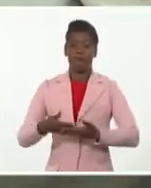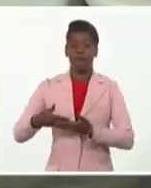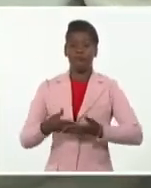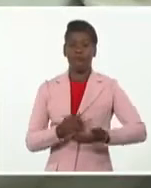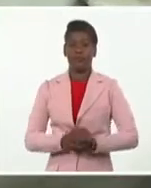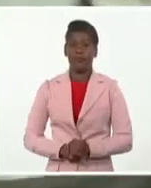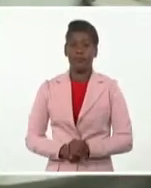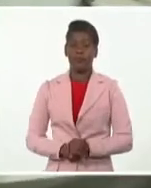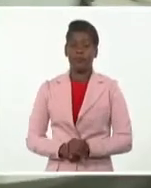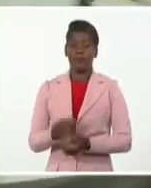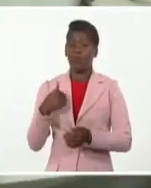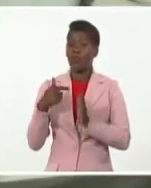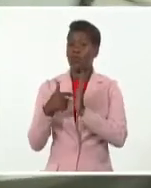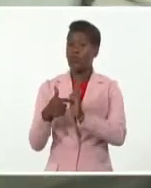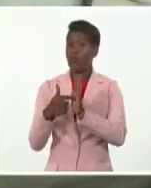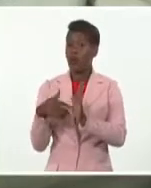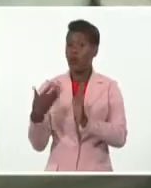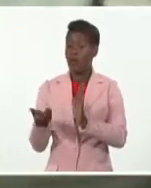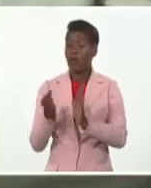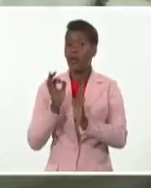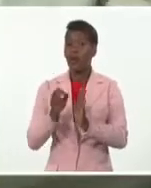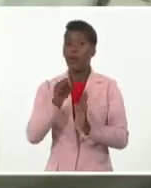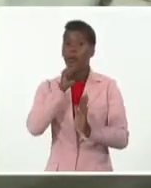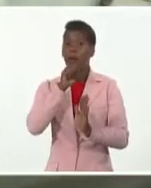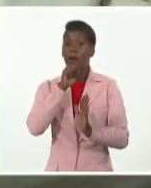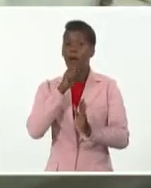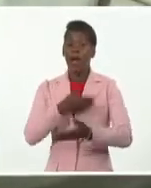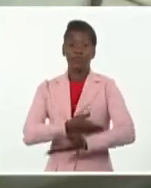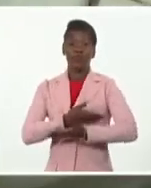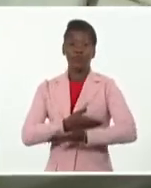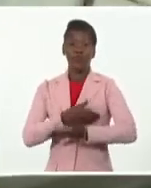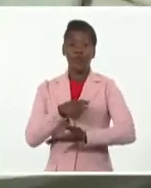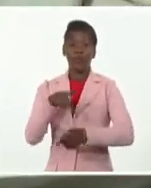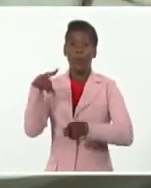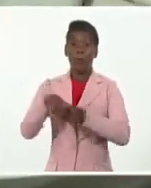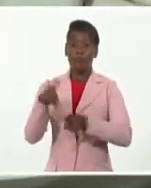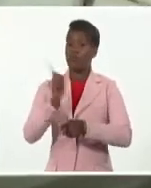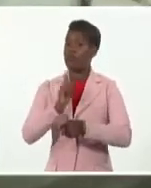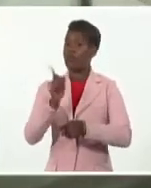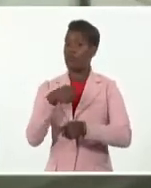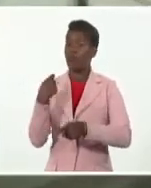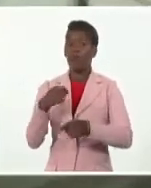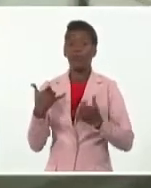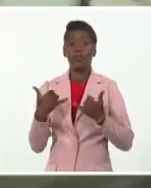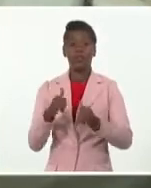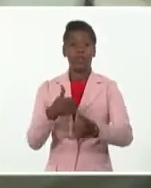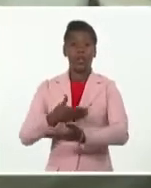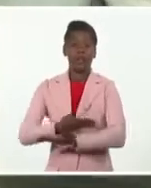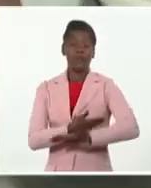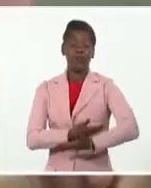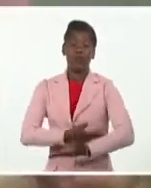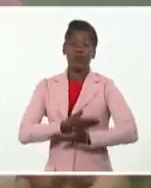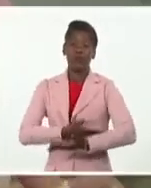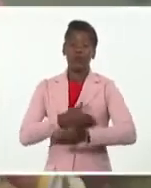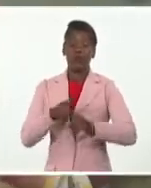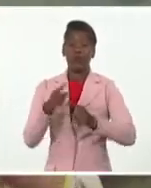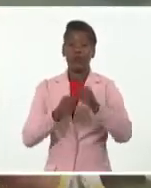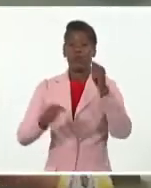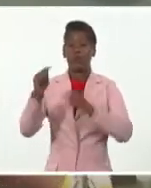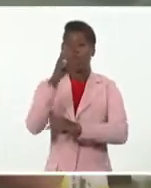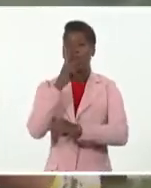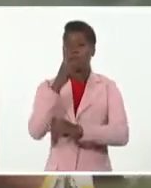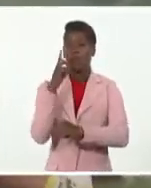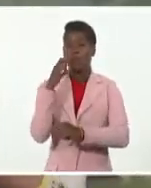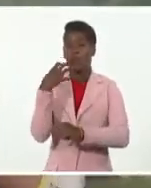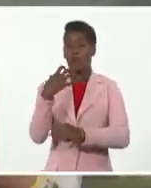lactan continúen con la lactancia materna y pospongan el momento en el que ellas van a recibir la vacunación. O sea, la vacunación se irá incrementando el acceso a